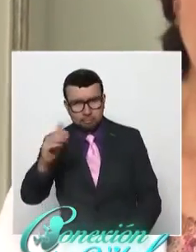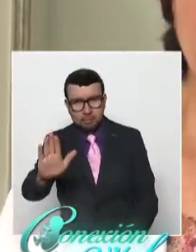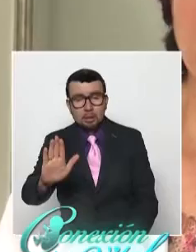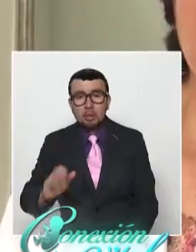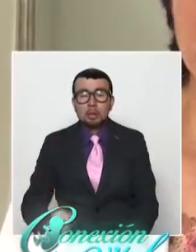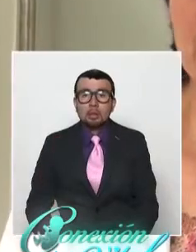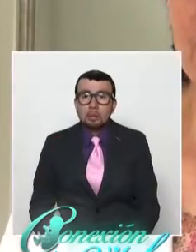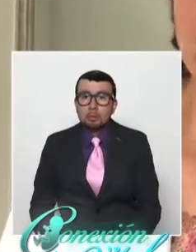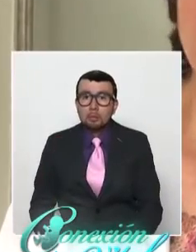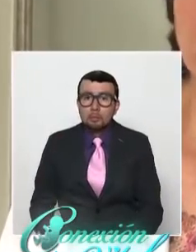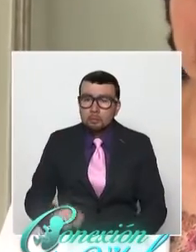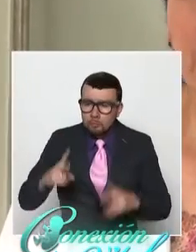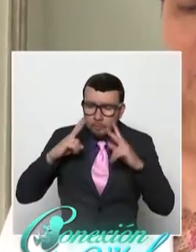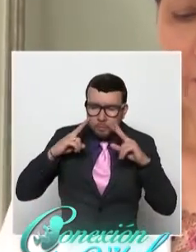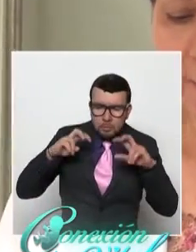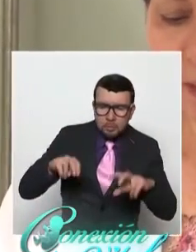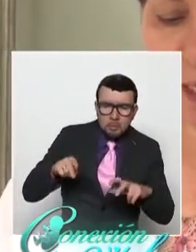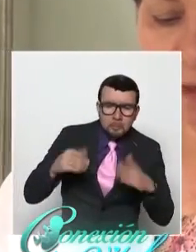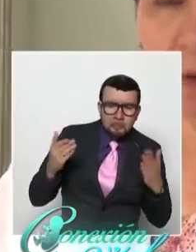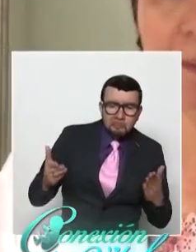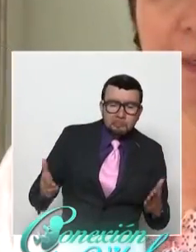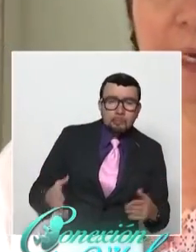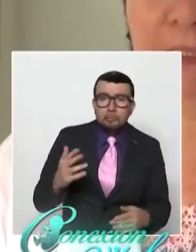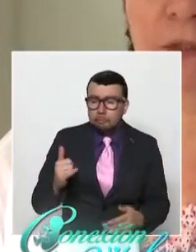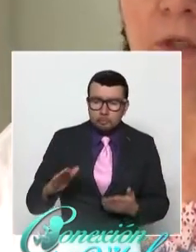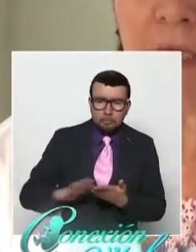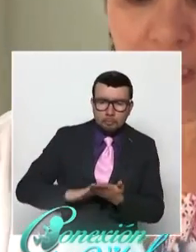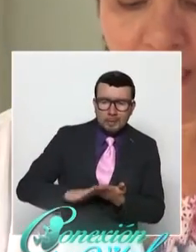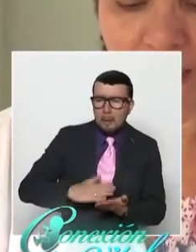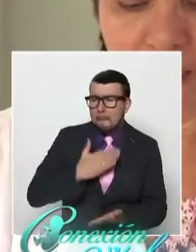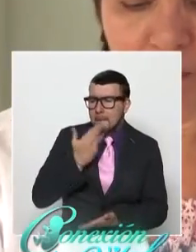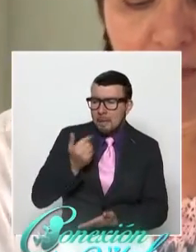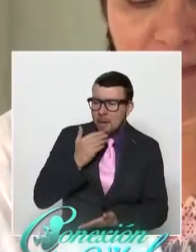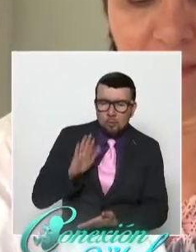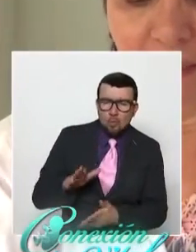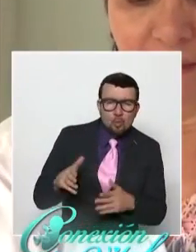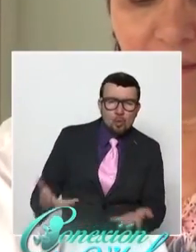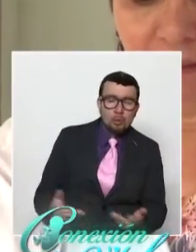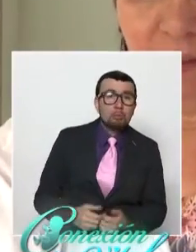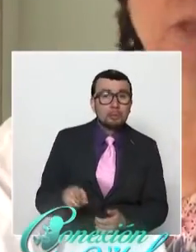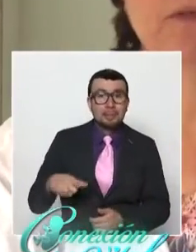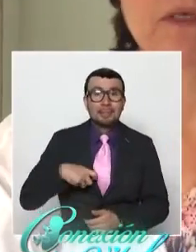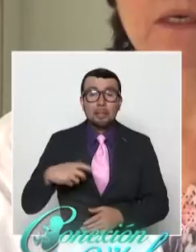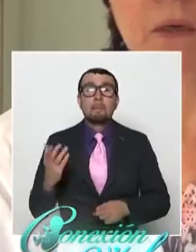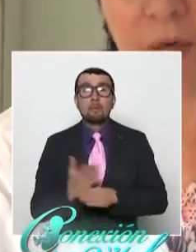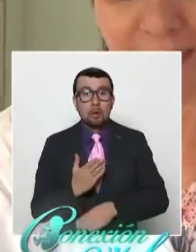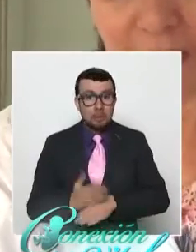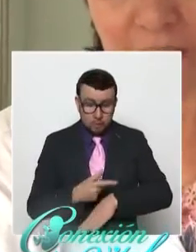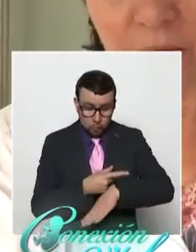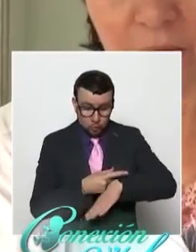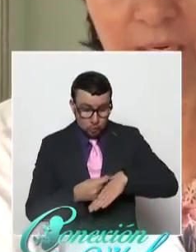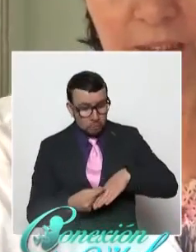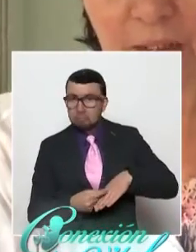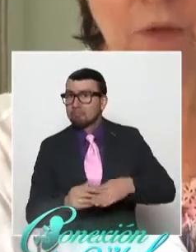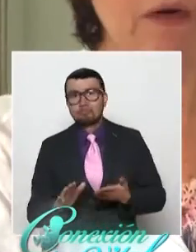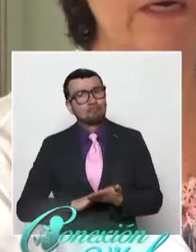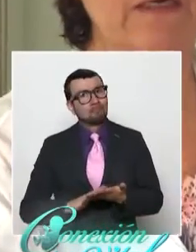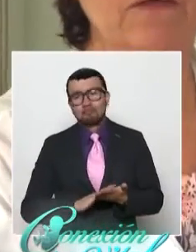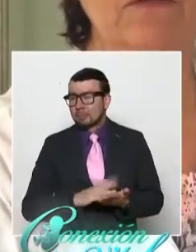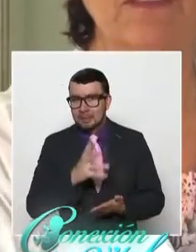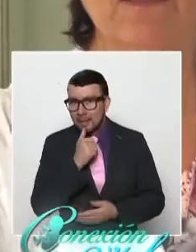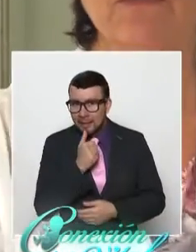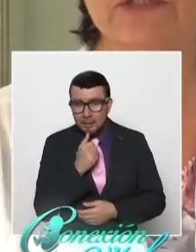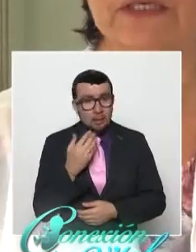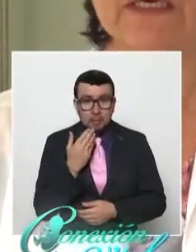ahora cuál era la forma más adecuada para esto. Ella tiene problemas de cicatrización, no hace casi borde